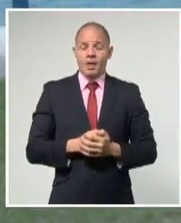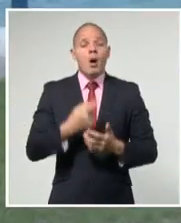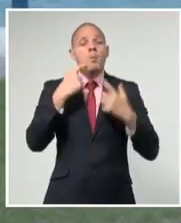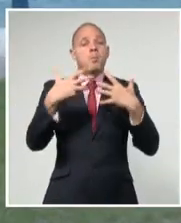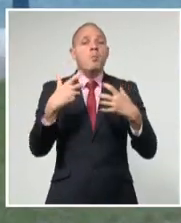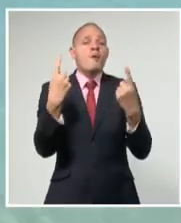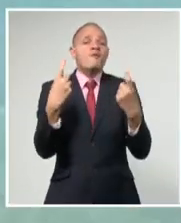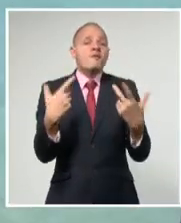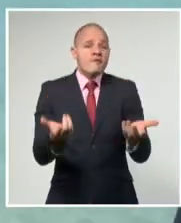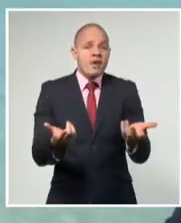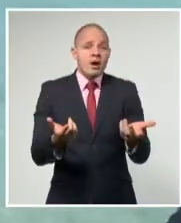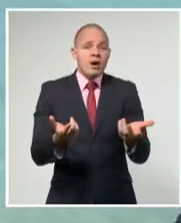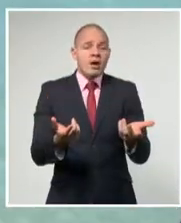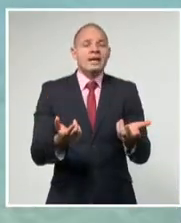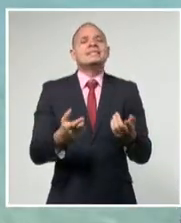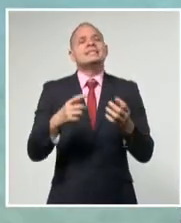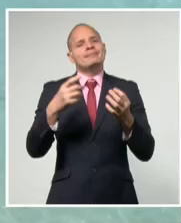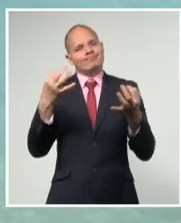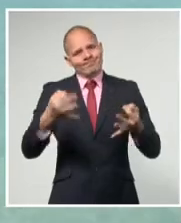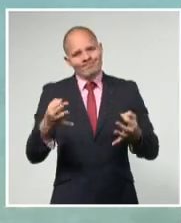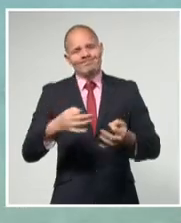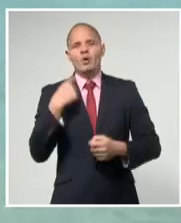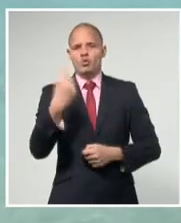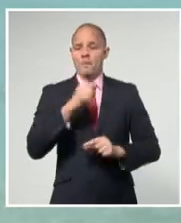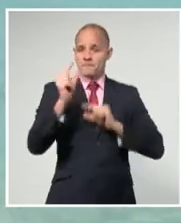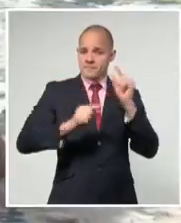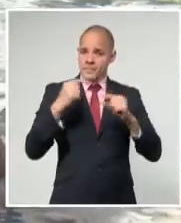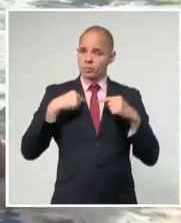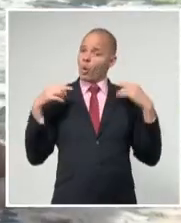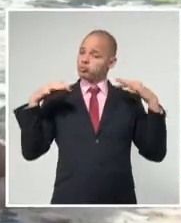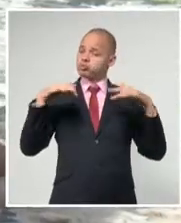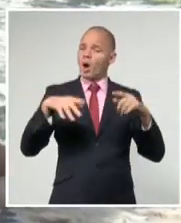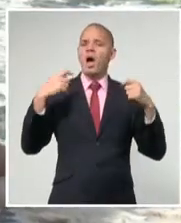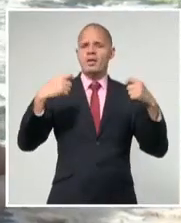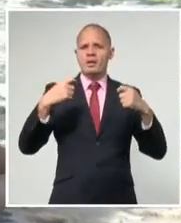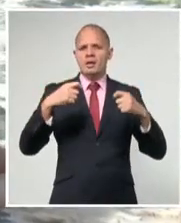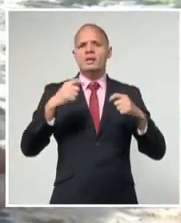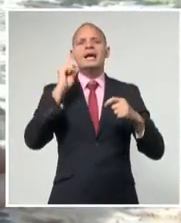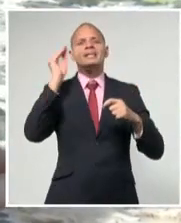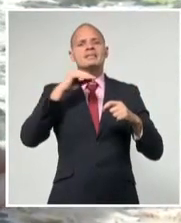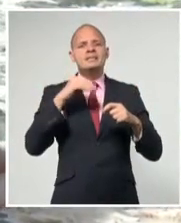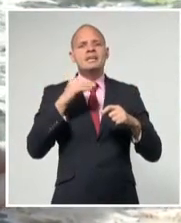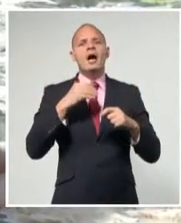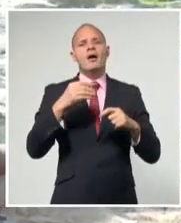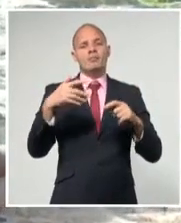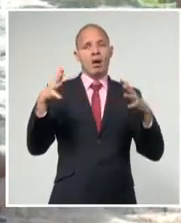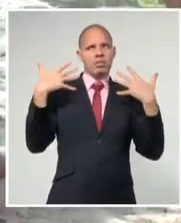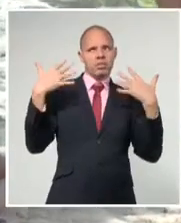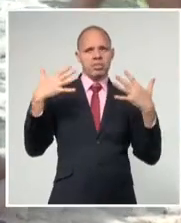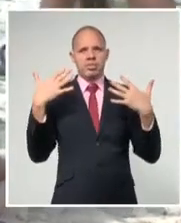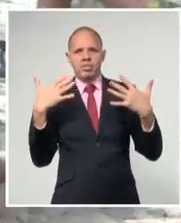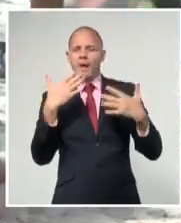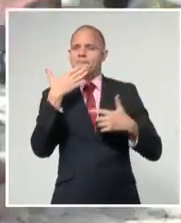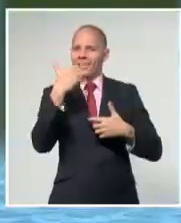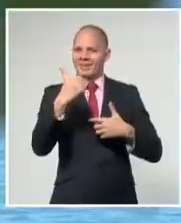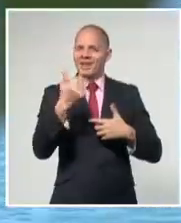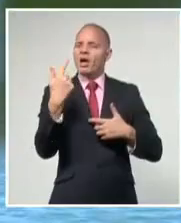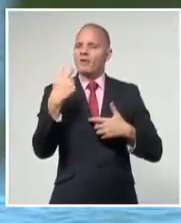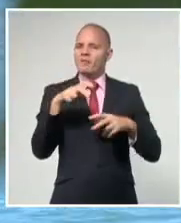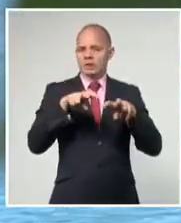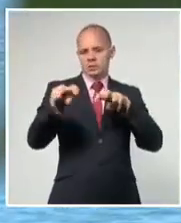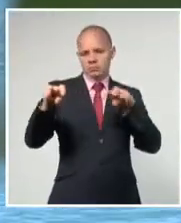individual de quienes lleguen a estos sitios con el fin de aliviar las altas temperaturas del verano